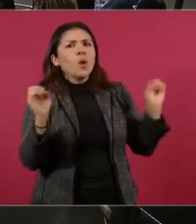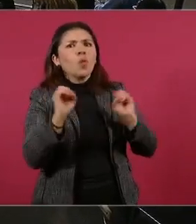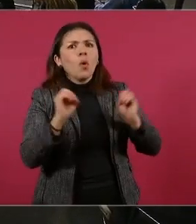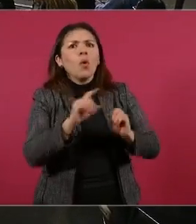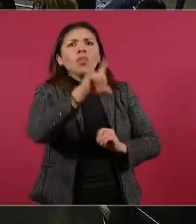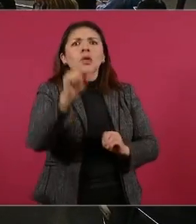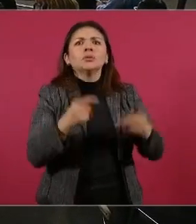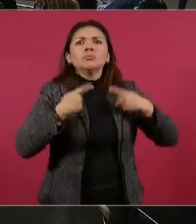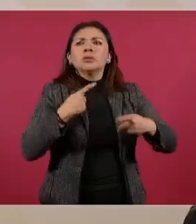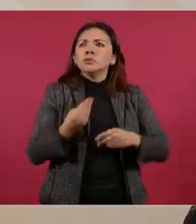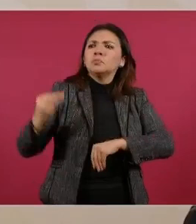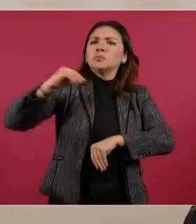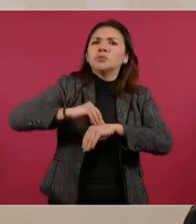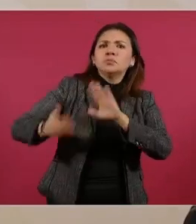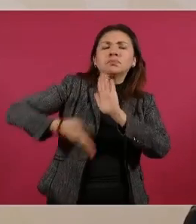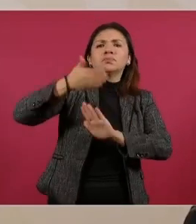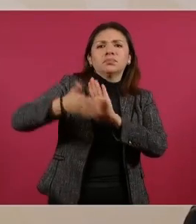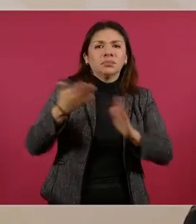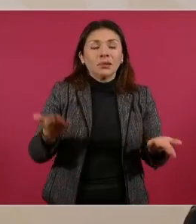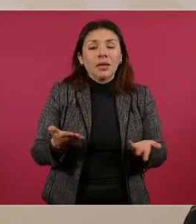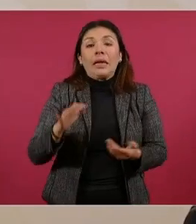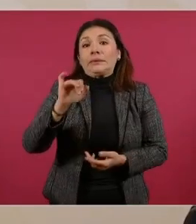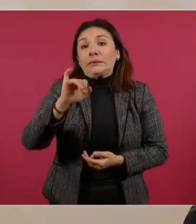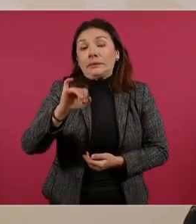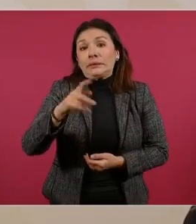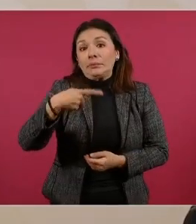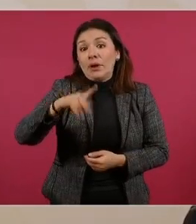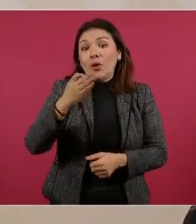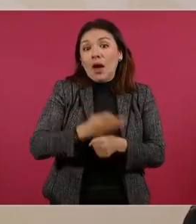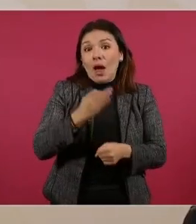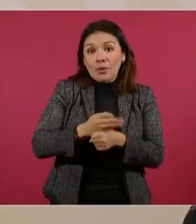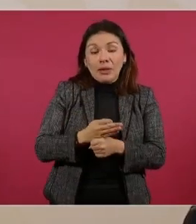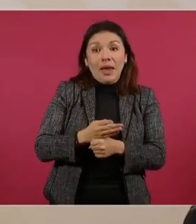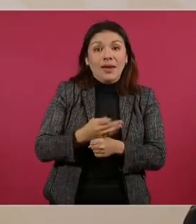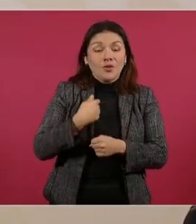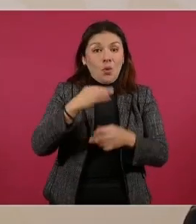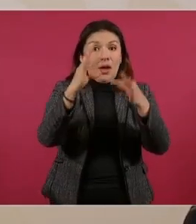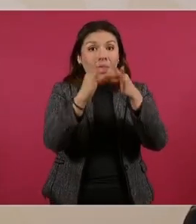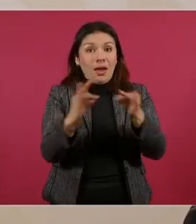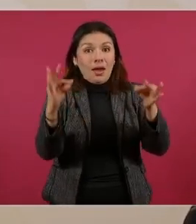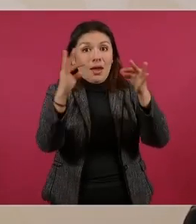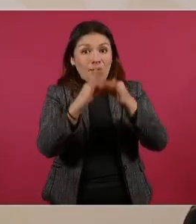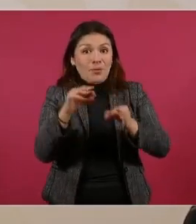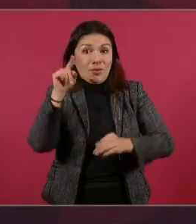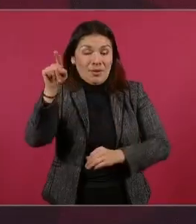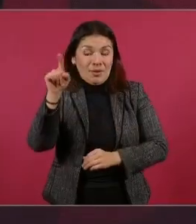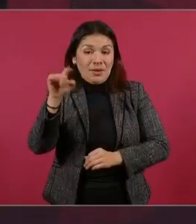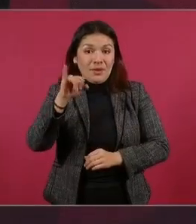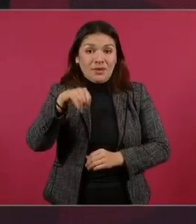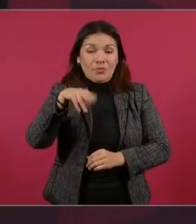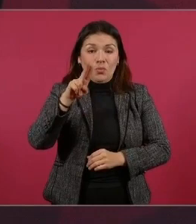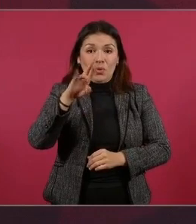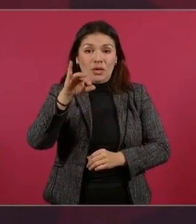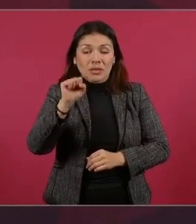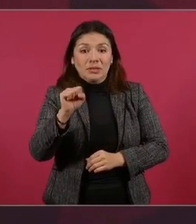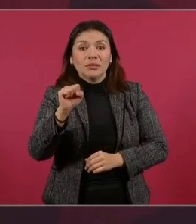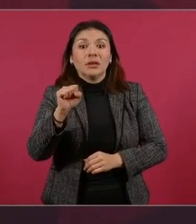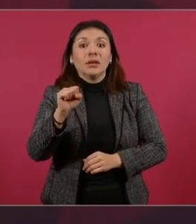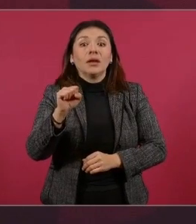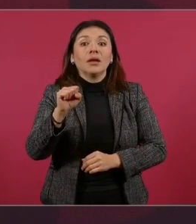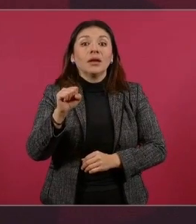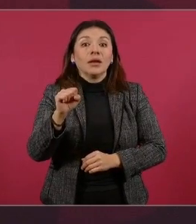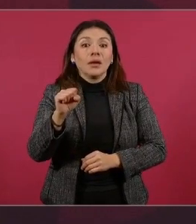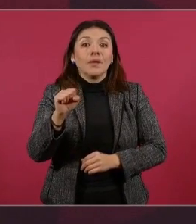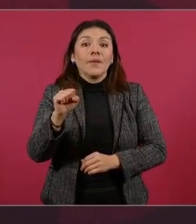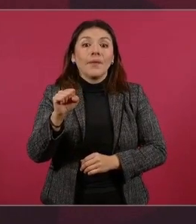llegaron a empezar Air per yo aprovecho y me están ahora escuchando Ahí en que además